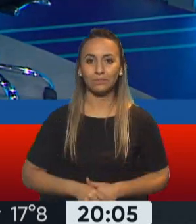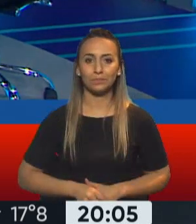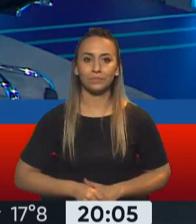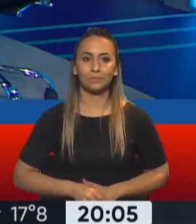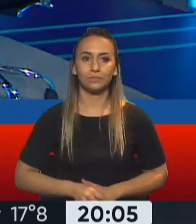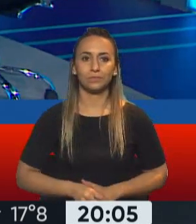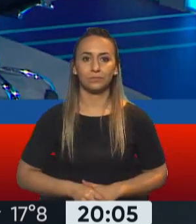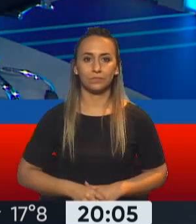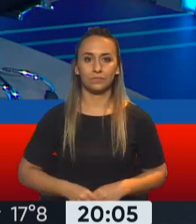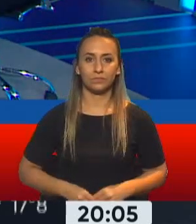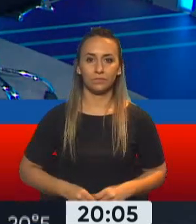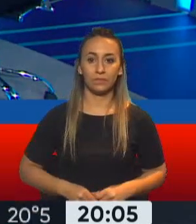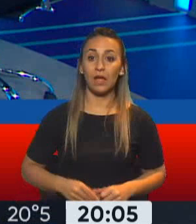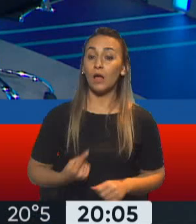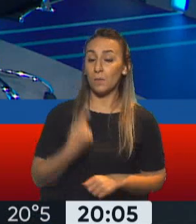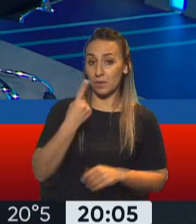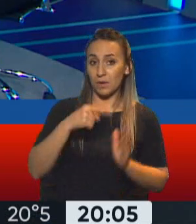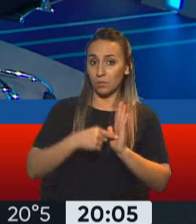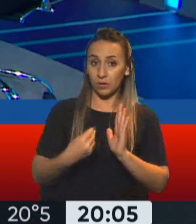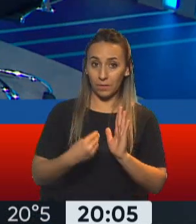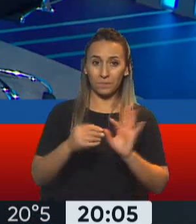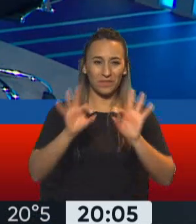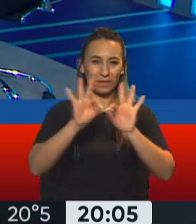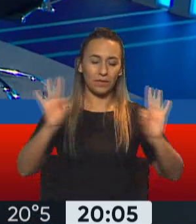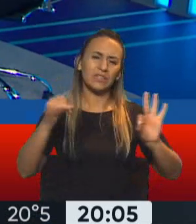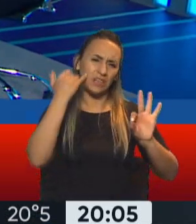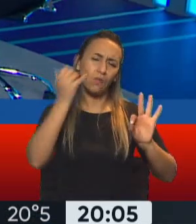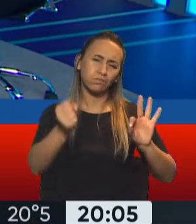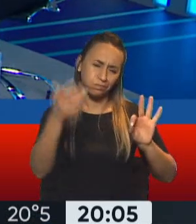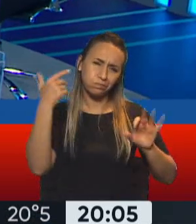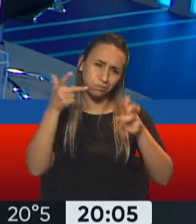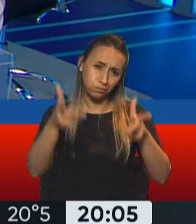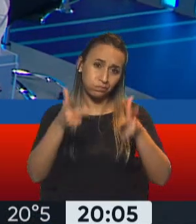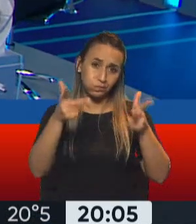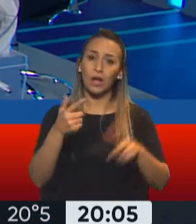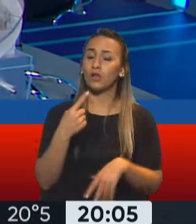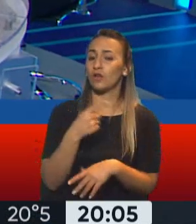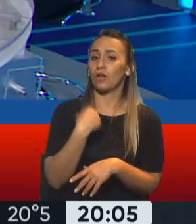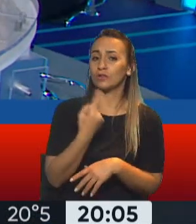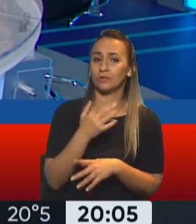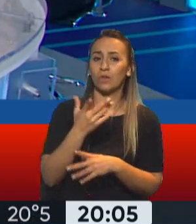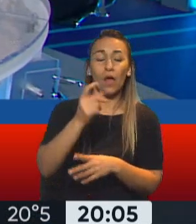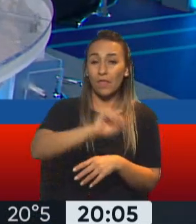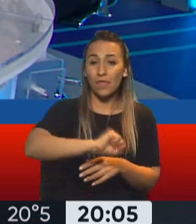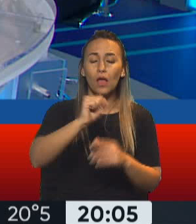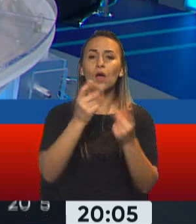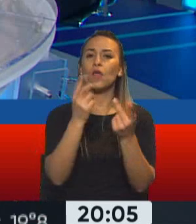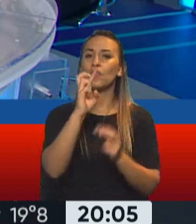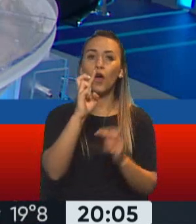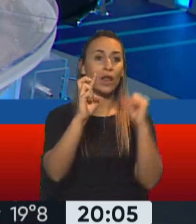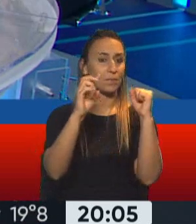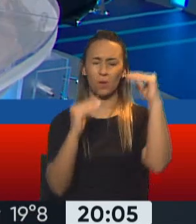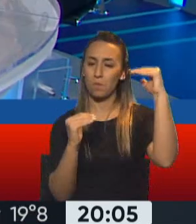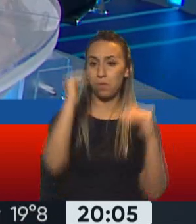en pantalla. La primera es una de las definiciones que viene repitiendo hace tiempo, ¿sí? No vamos a hacer ningún salto evaluatorio, incluso en